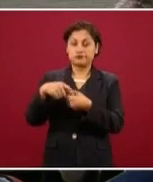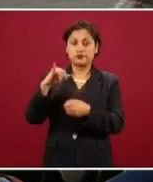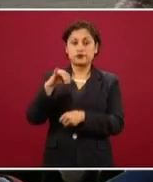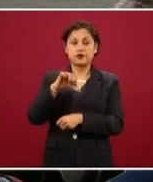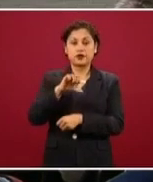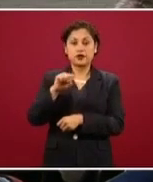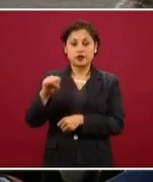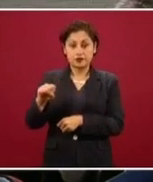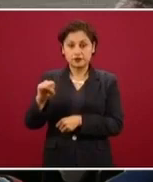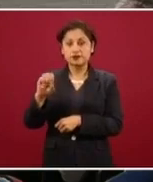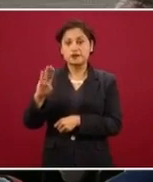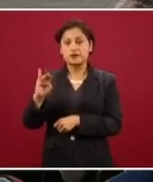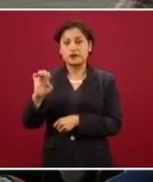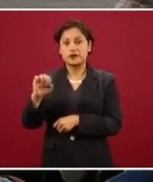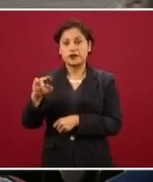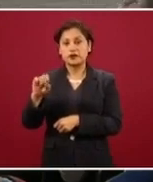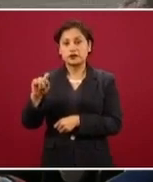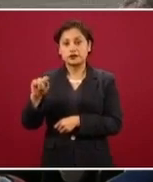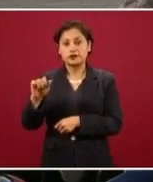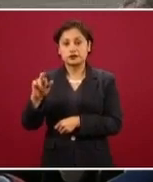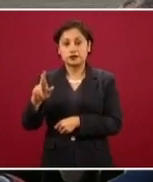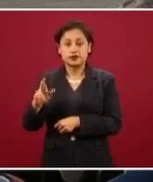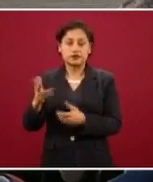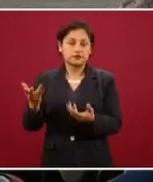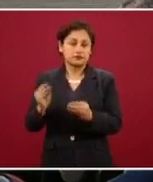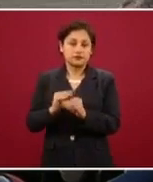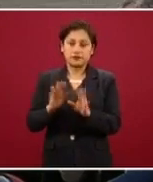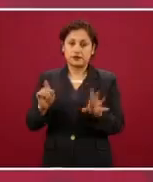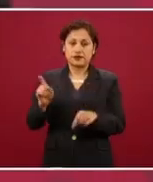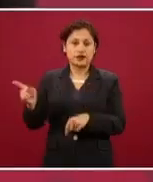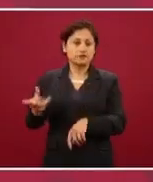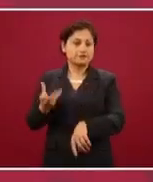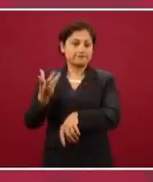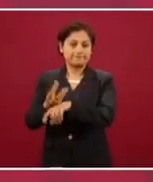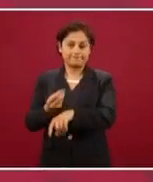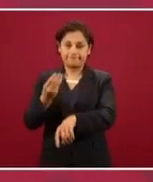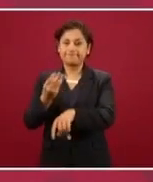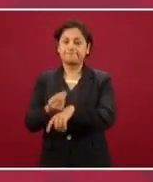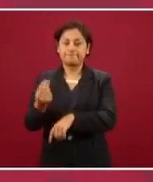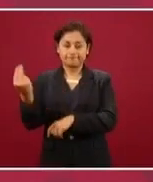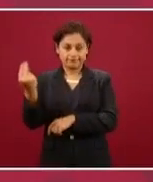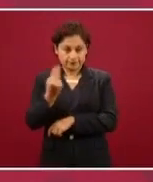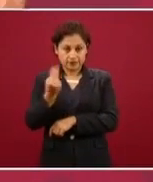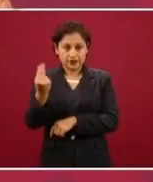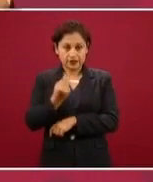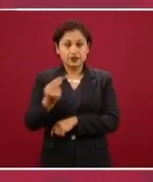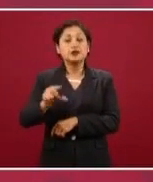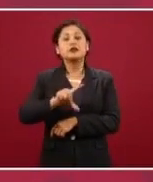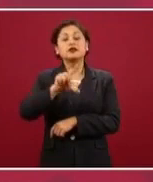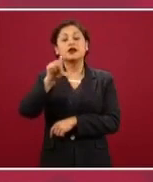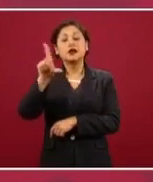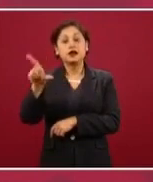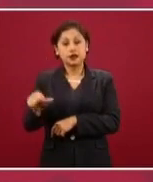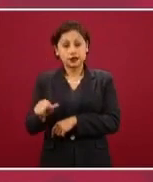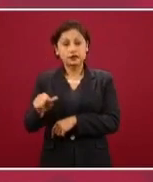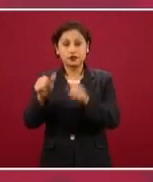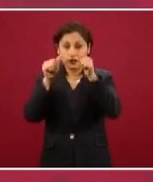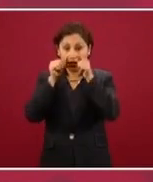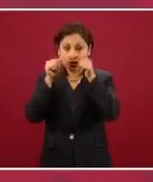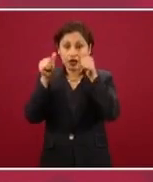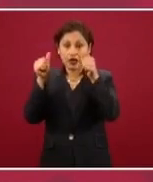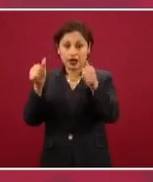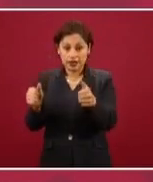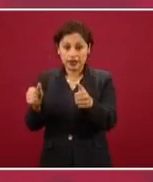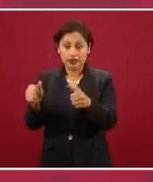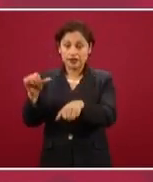luego se tiene que rehabilitar y se tiene que procurar que haya los médicos,